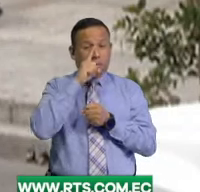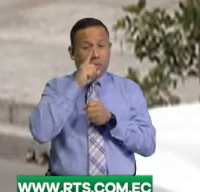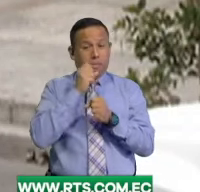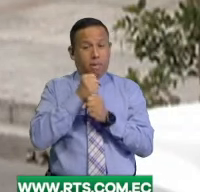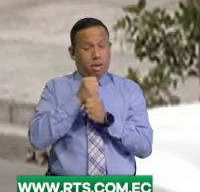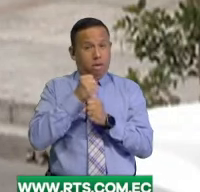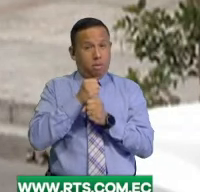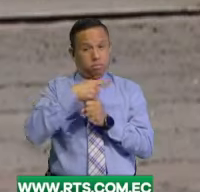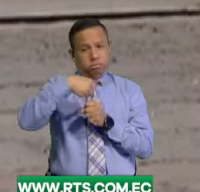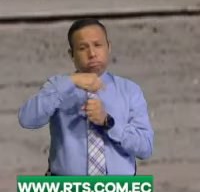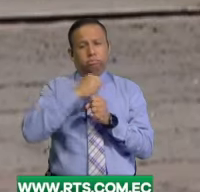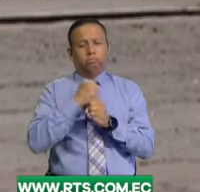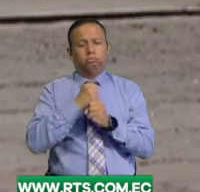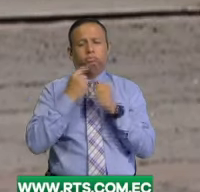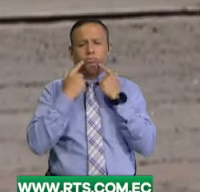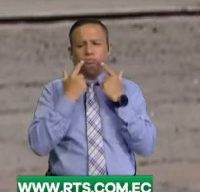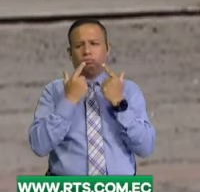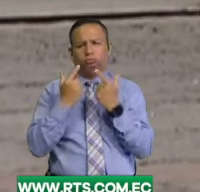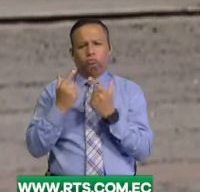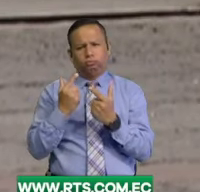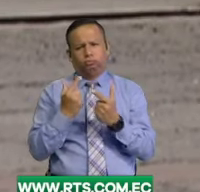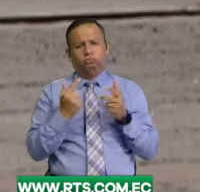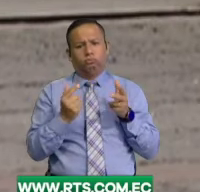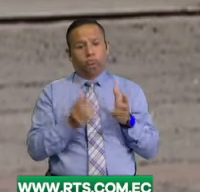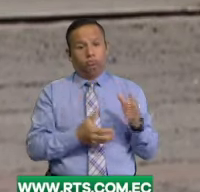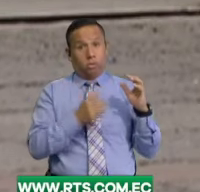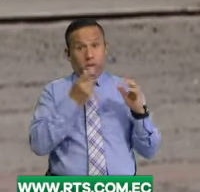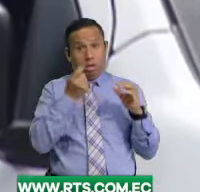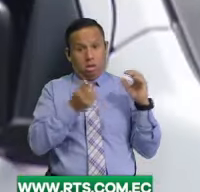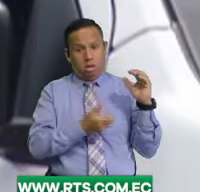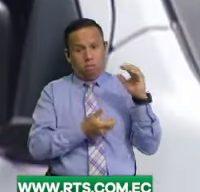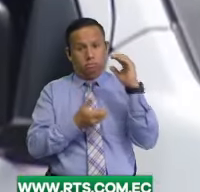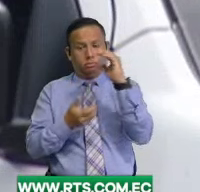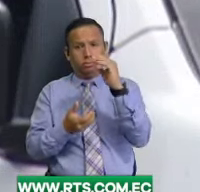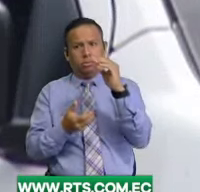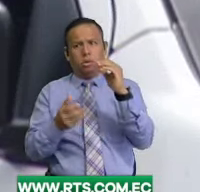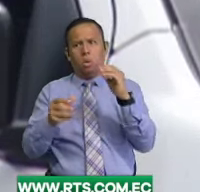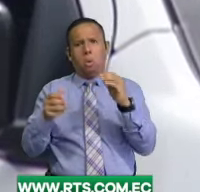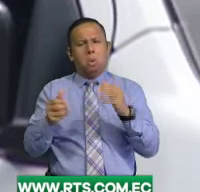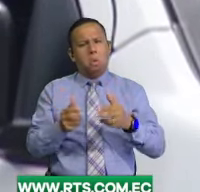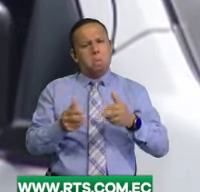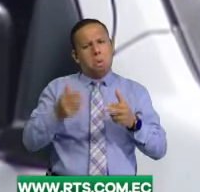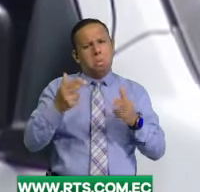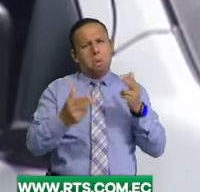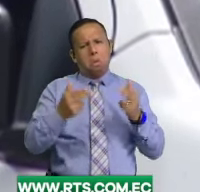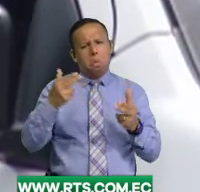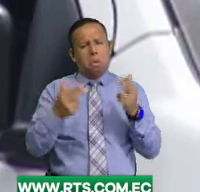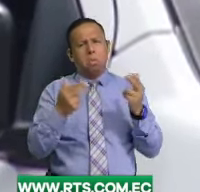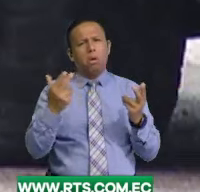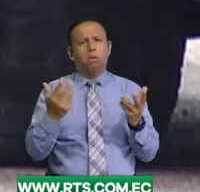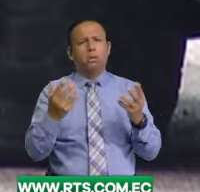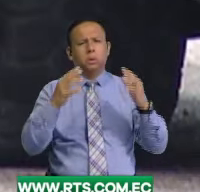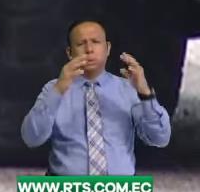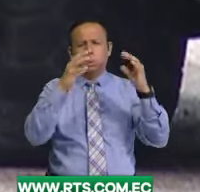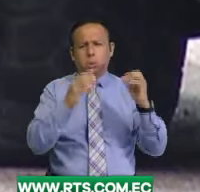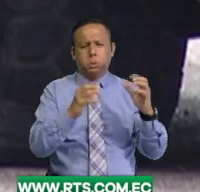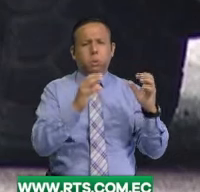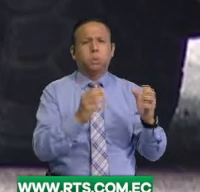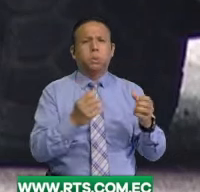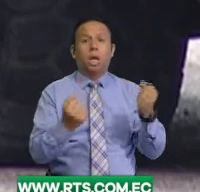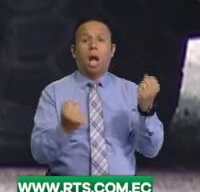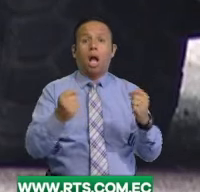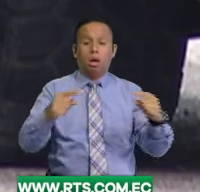de valores, pero fue sorprendido por sujetos que les dispararon a los vidrios del vehículo de los custodios y también a los